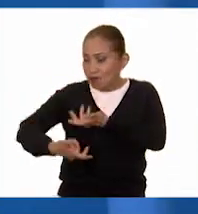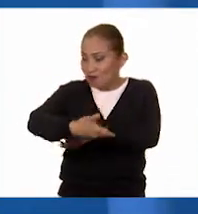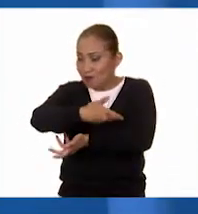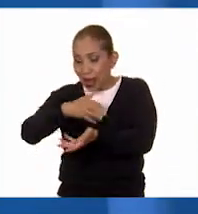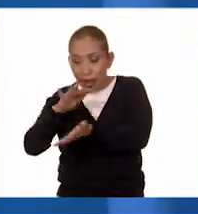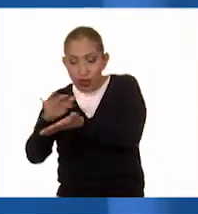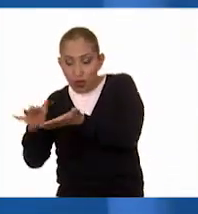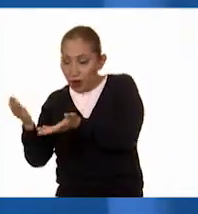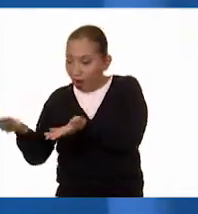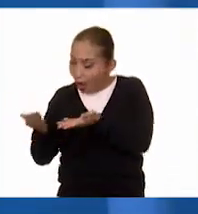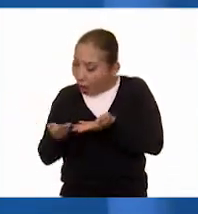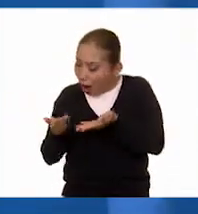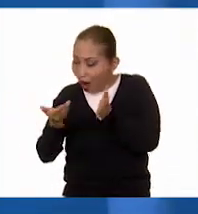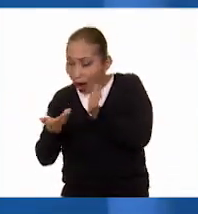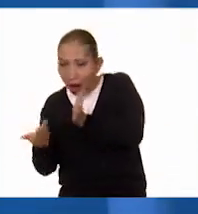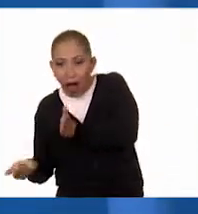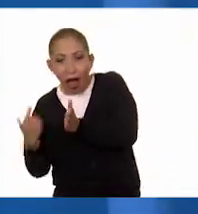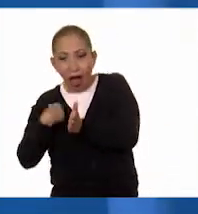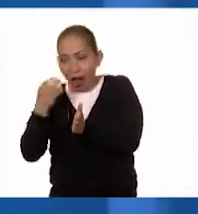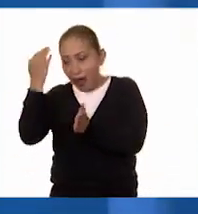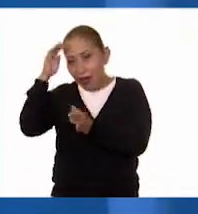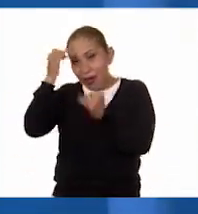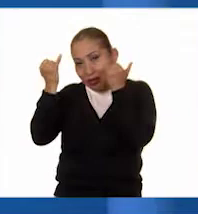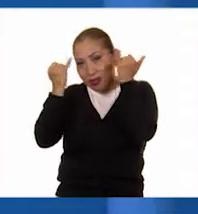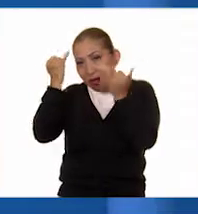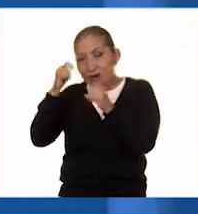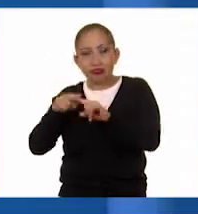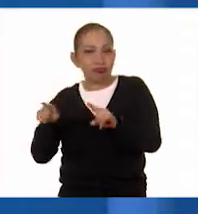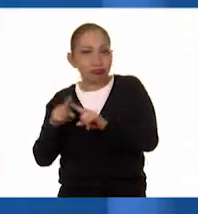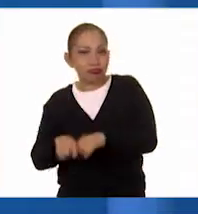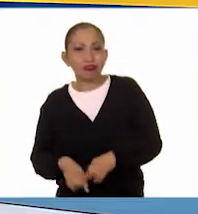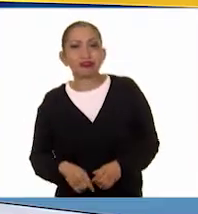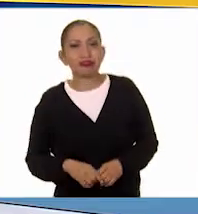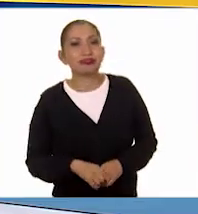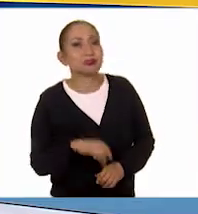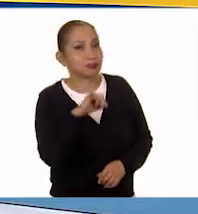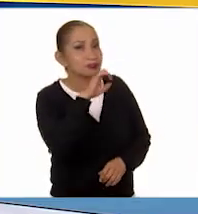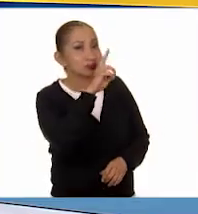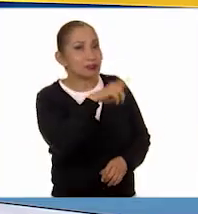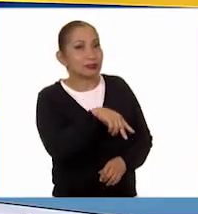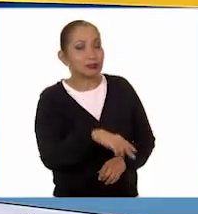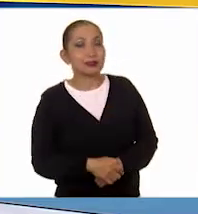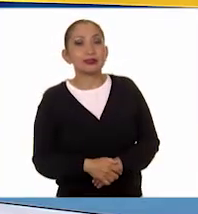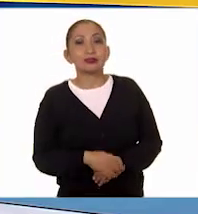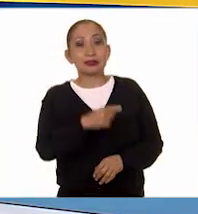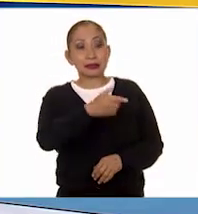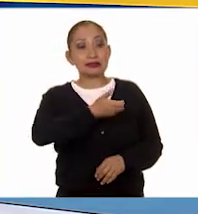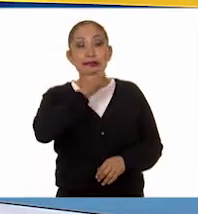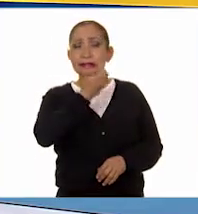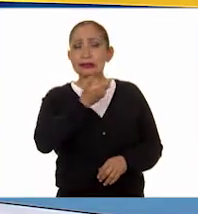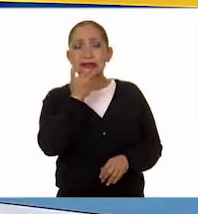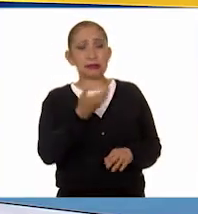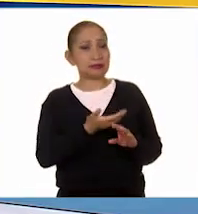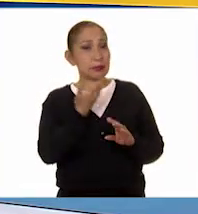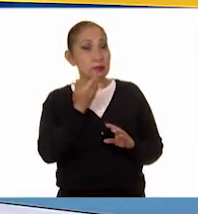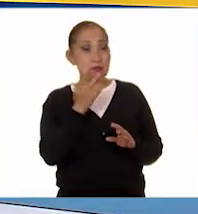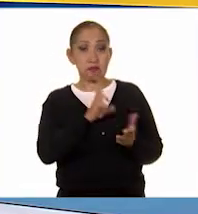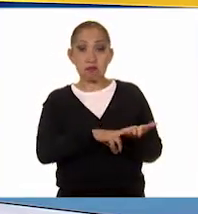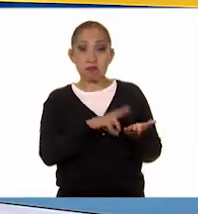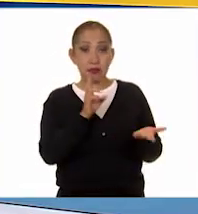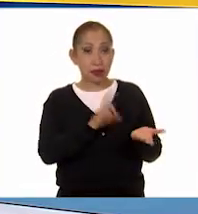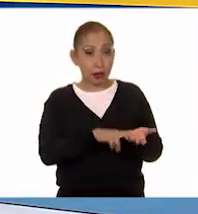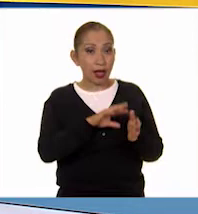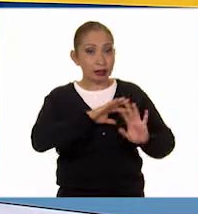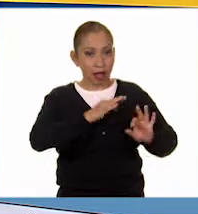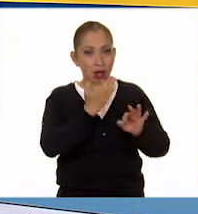nuestras lecturas y nuestras impresiones sobre ellas. Sí, María, es un hábito de verdad muy rico y